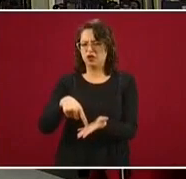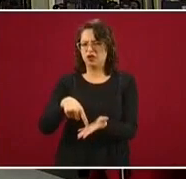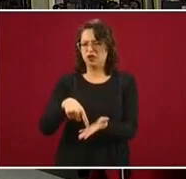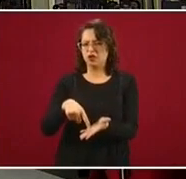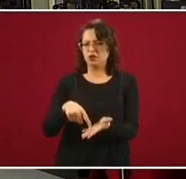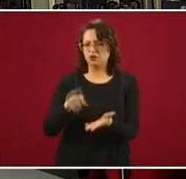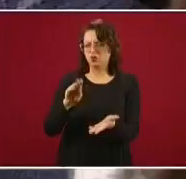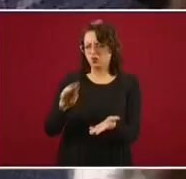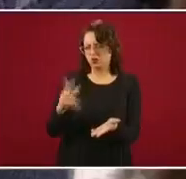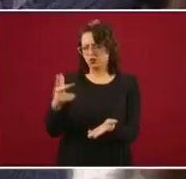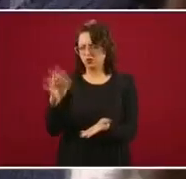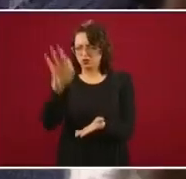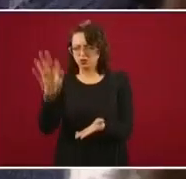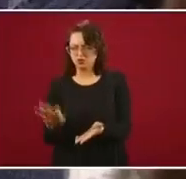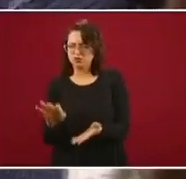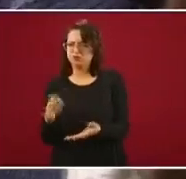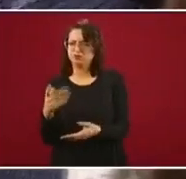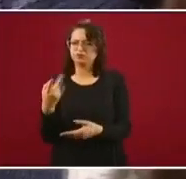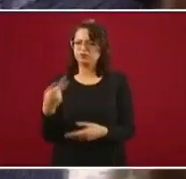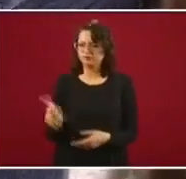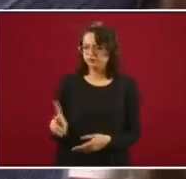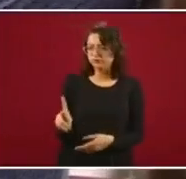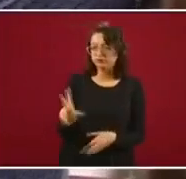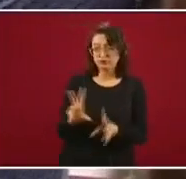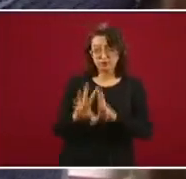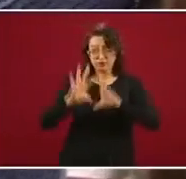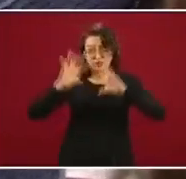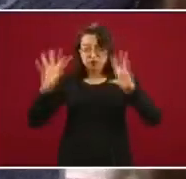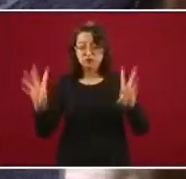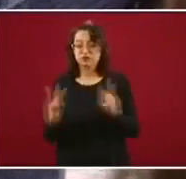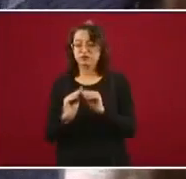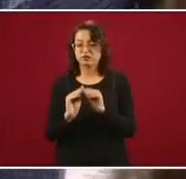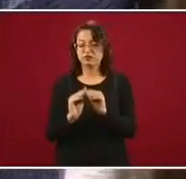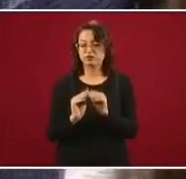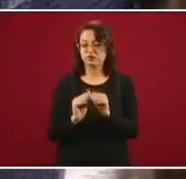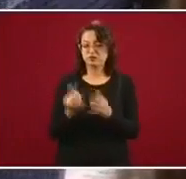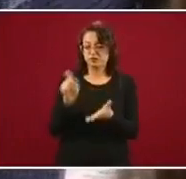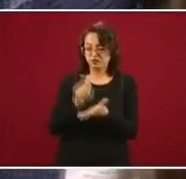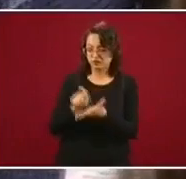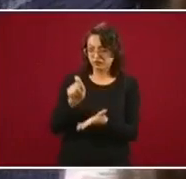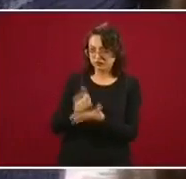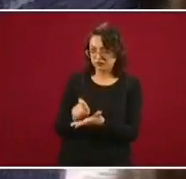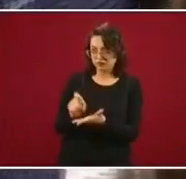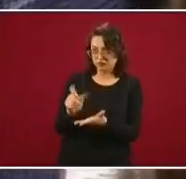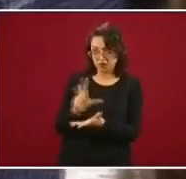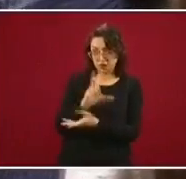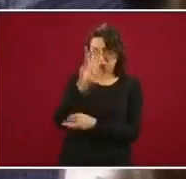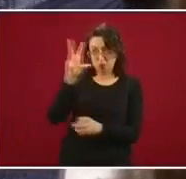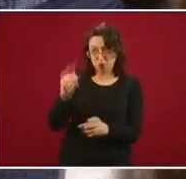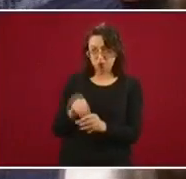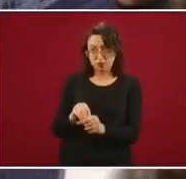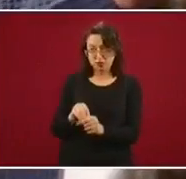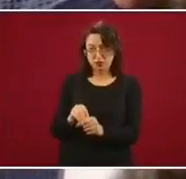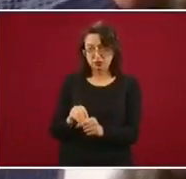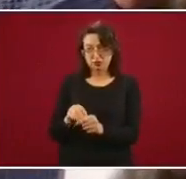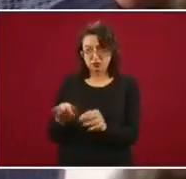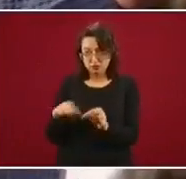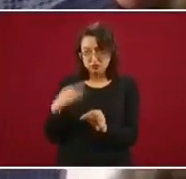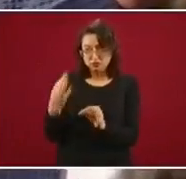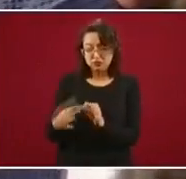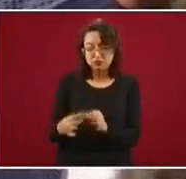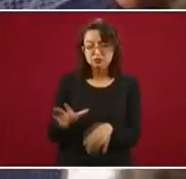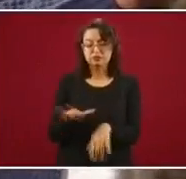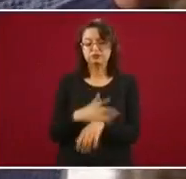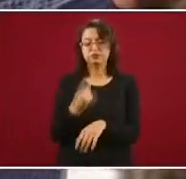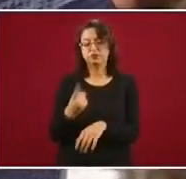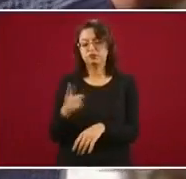IMSS? ¿Realmente es este 98% de todo el total de una receta? Según una columna el día de hoy de Carlos Loret de